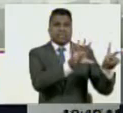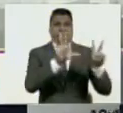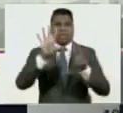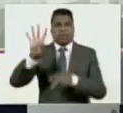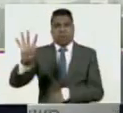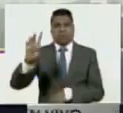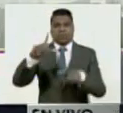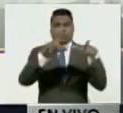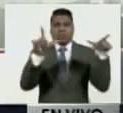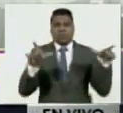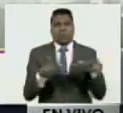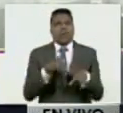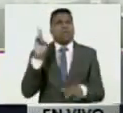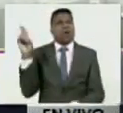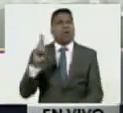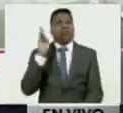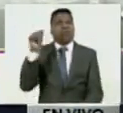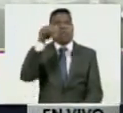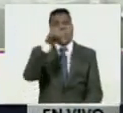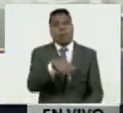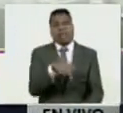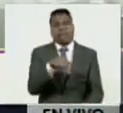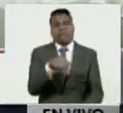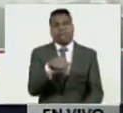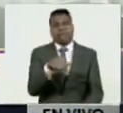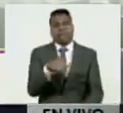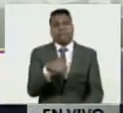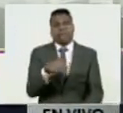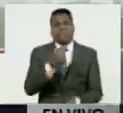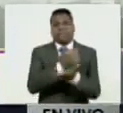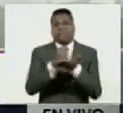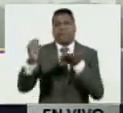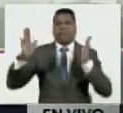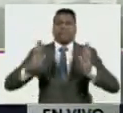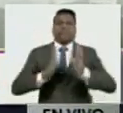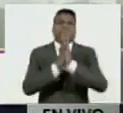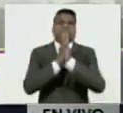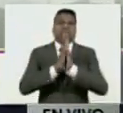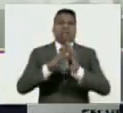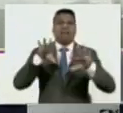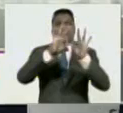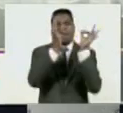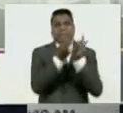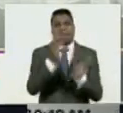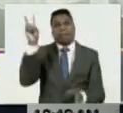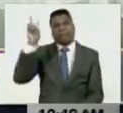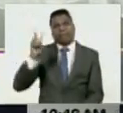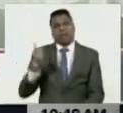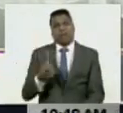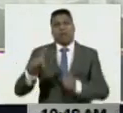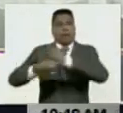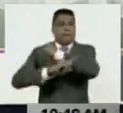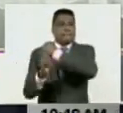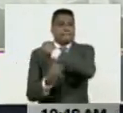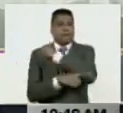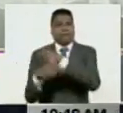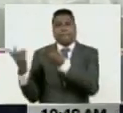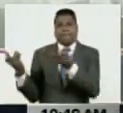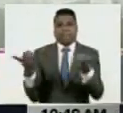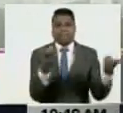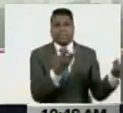naturales fueron utilizados en este asueto de Semana Santa por la familia venezolana y a los parques nacionales fueron